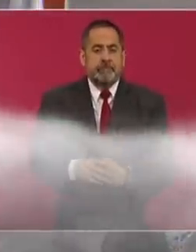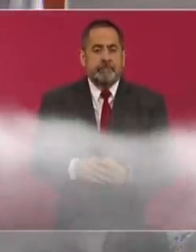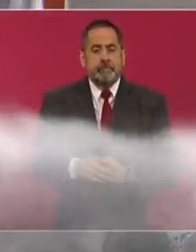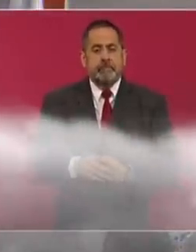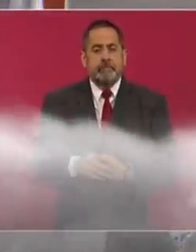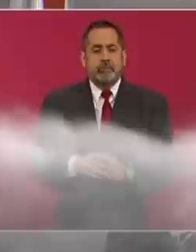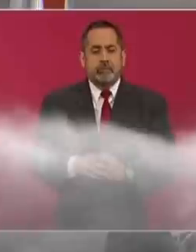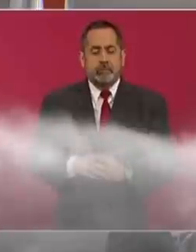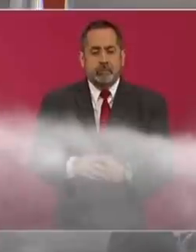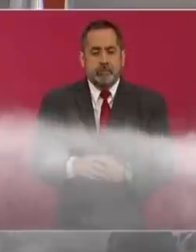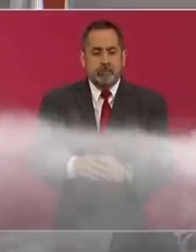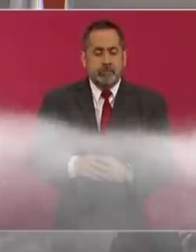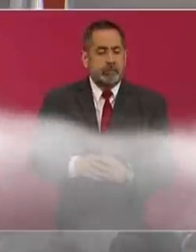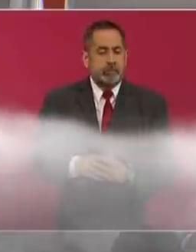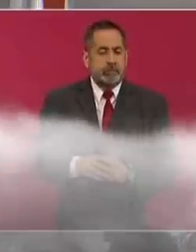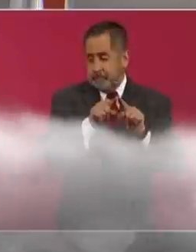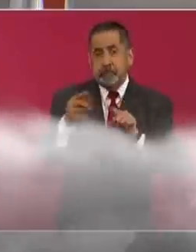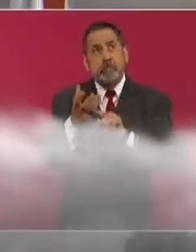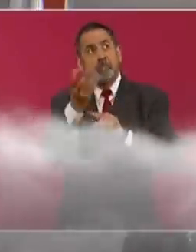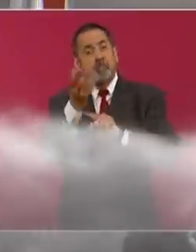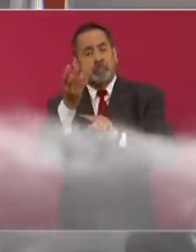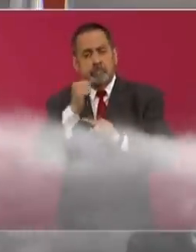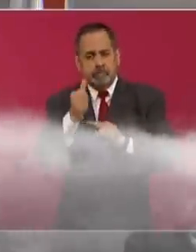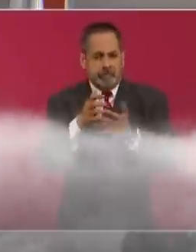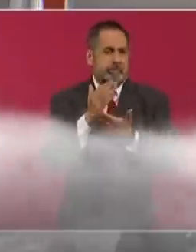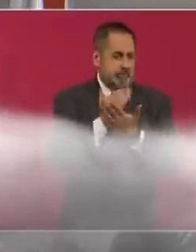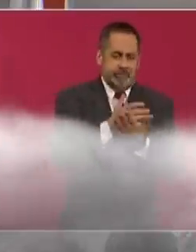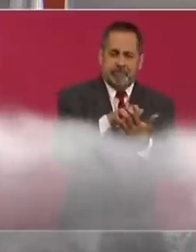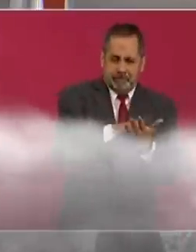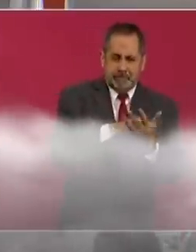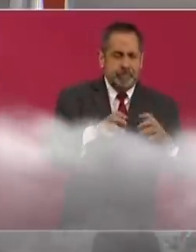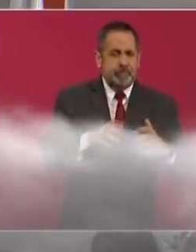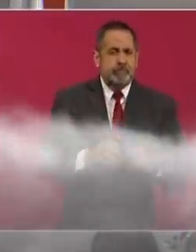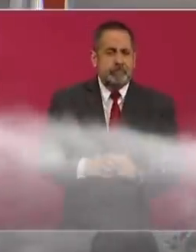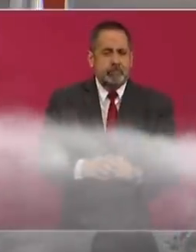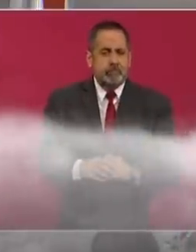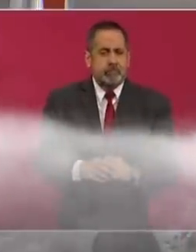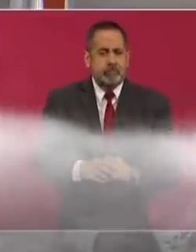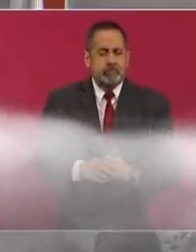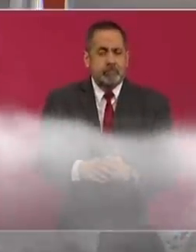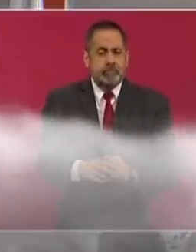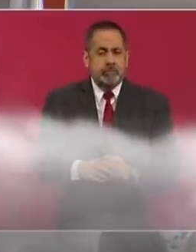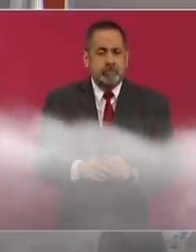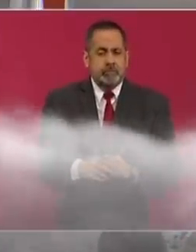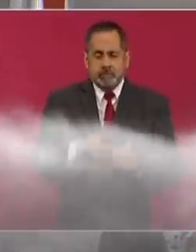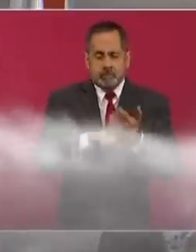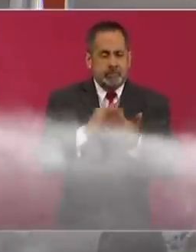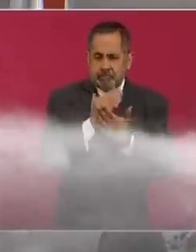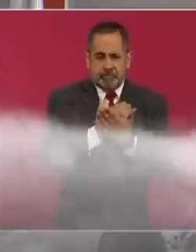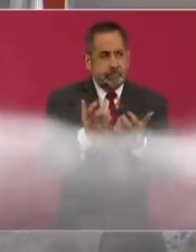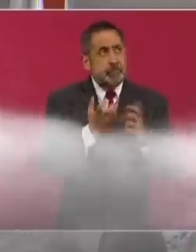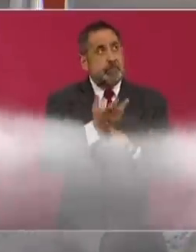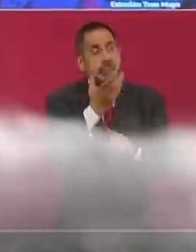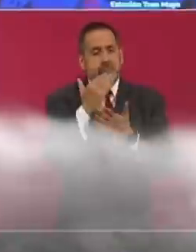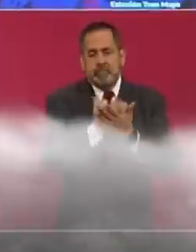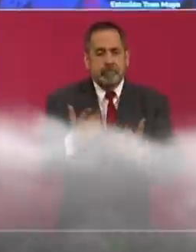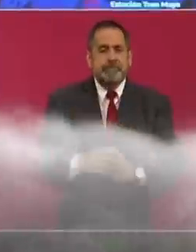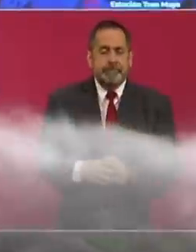O de evitar emisiones de gases de combustible a la